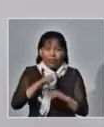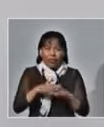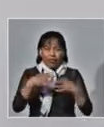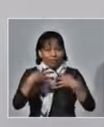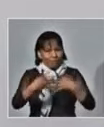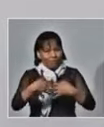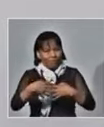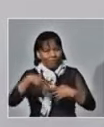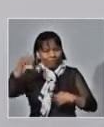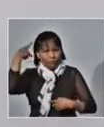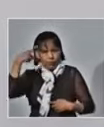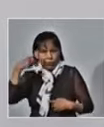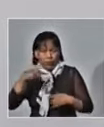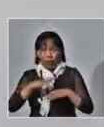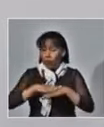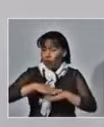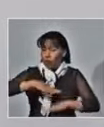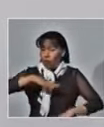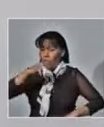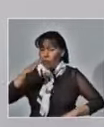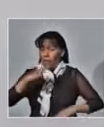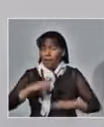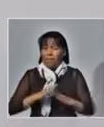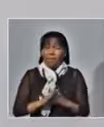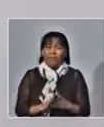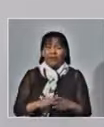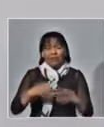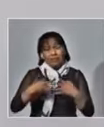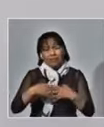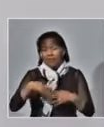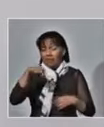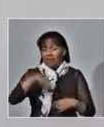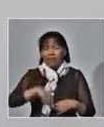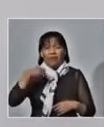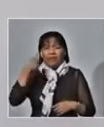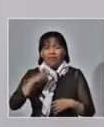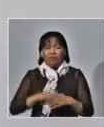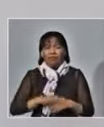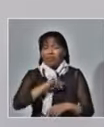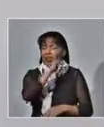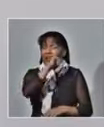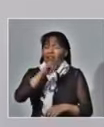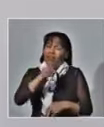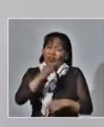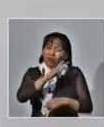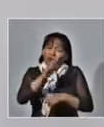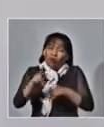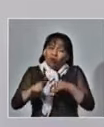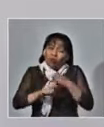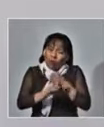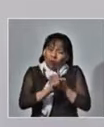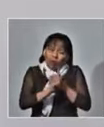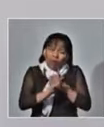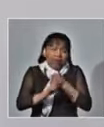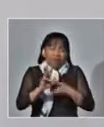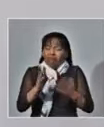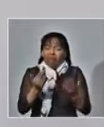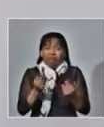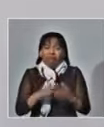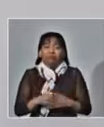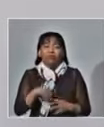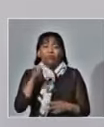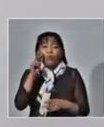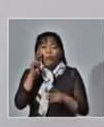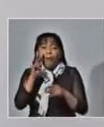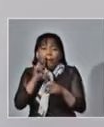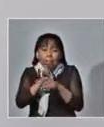empresas de Puebla. No más contratos a empresas que no sean de Puebla, licitados debidamente y vigilados por la sociedad,